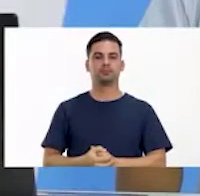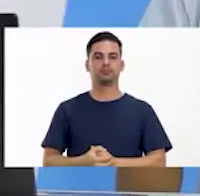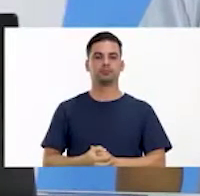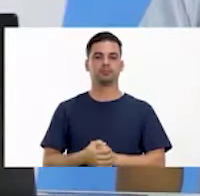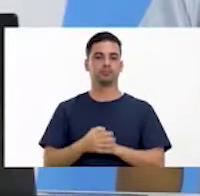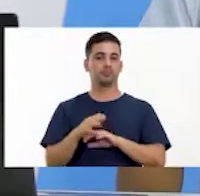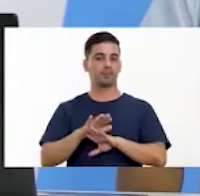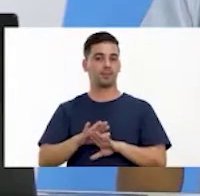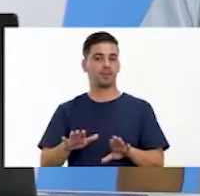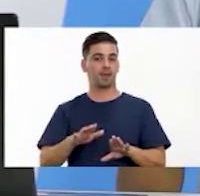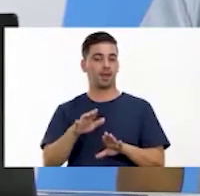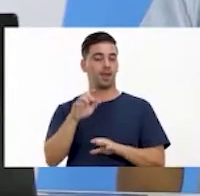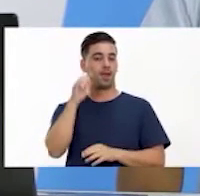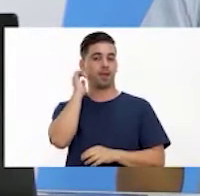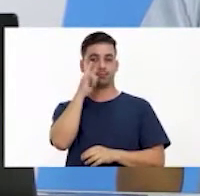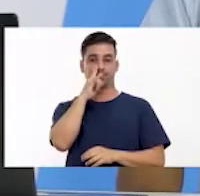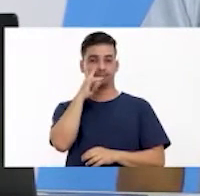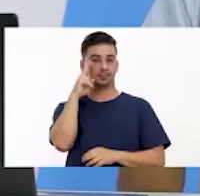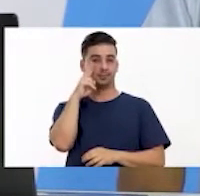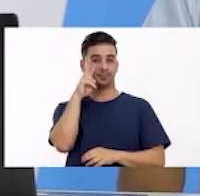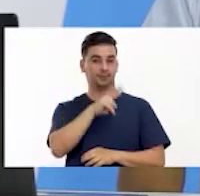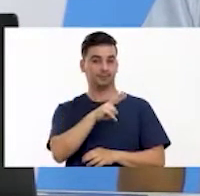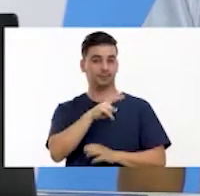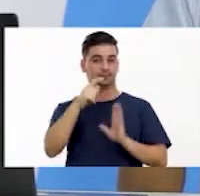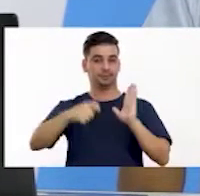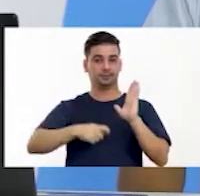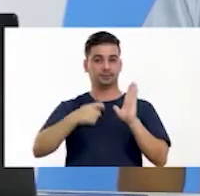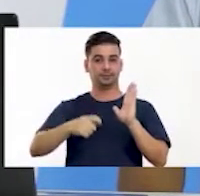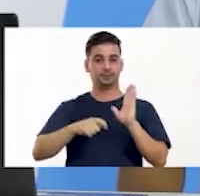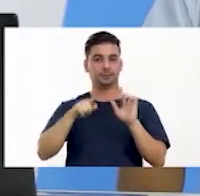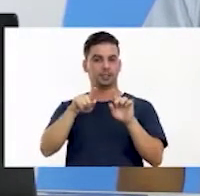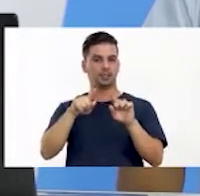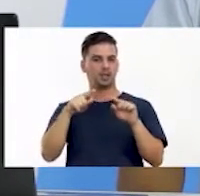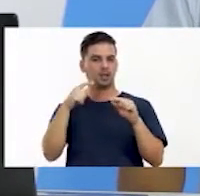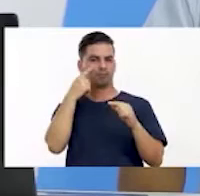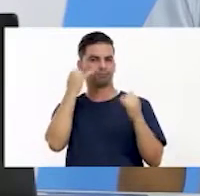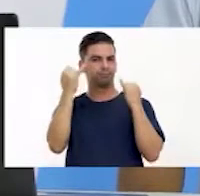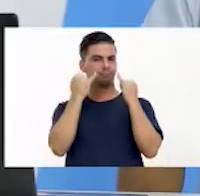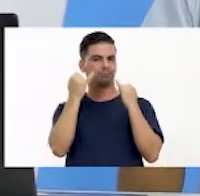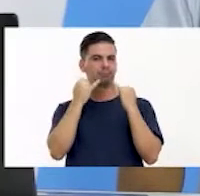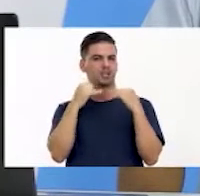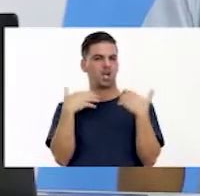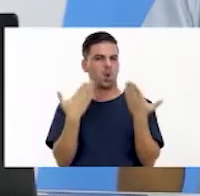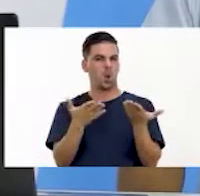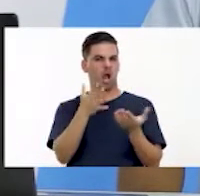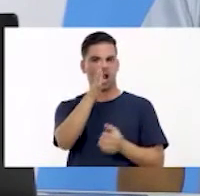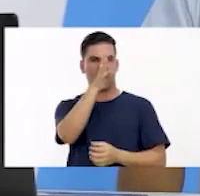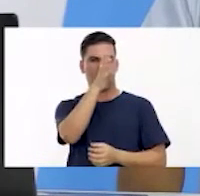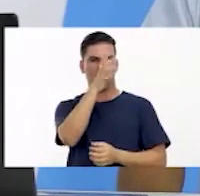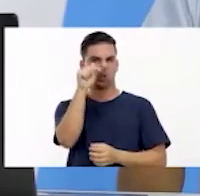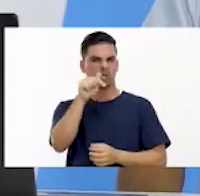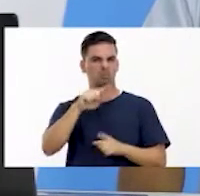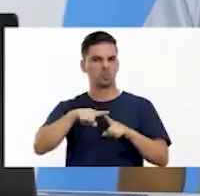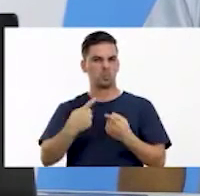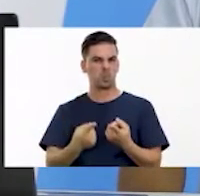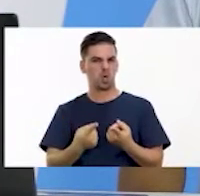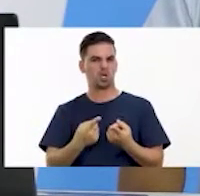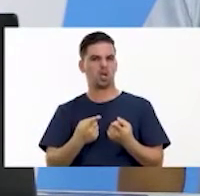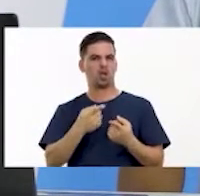Finalmente, deben ustedes precisar las causas del fracaso de la revolución de los años